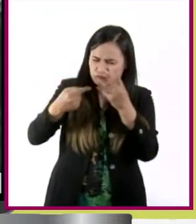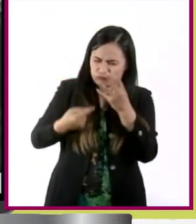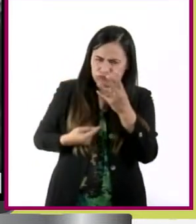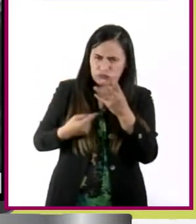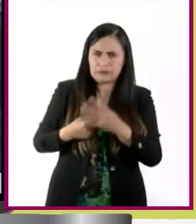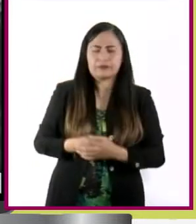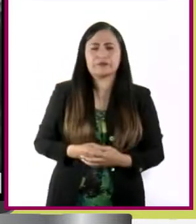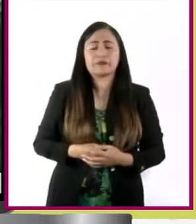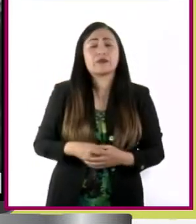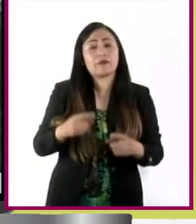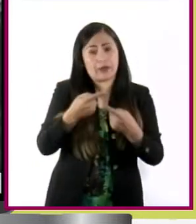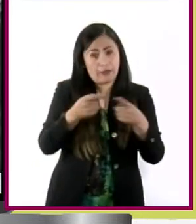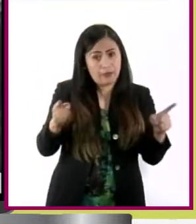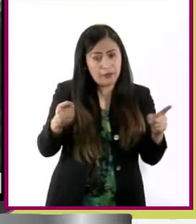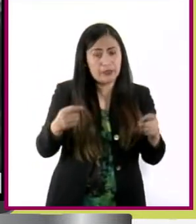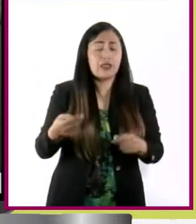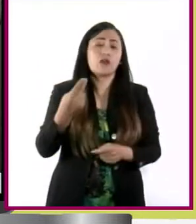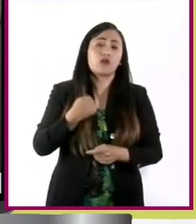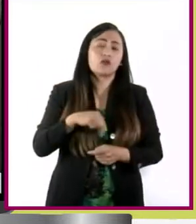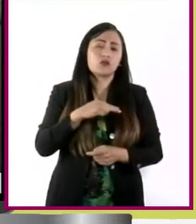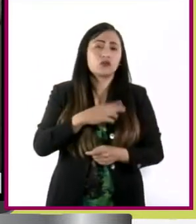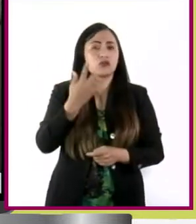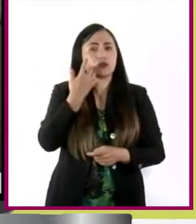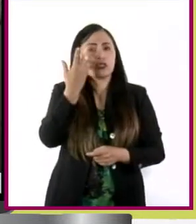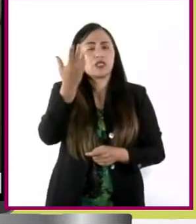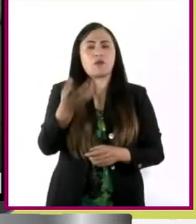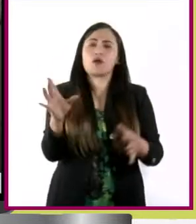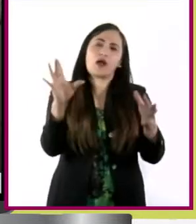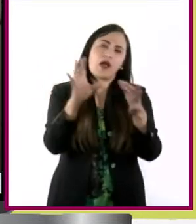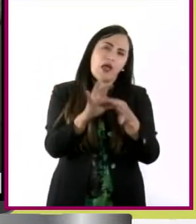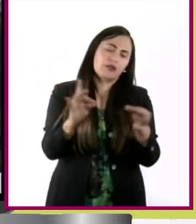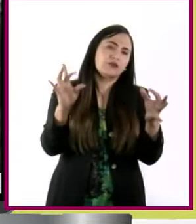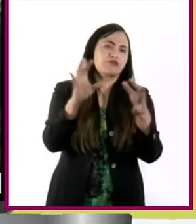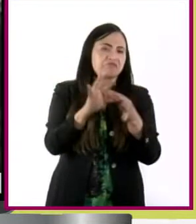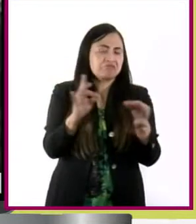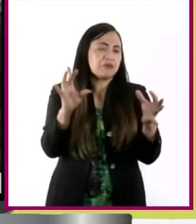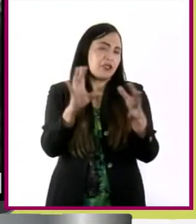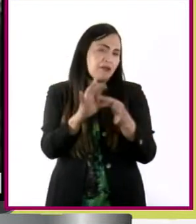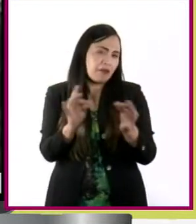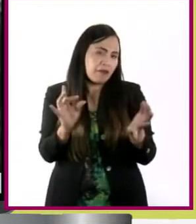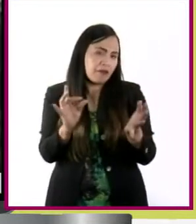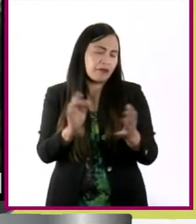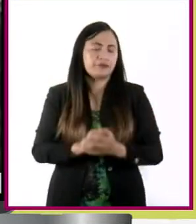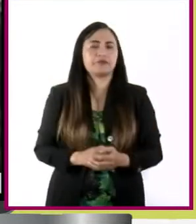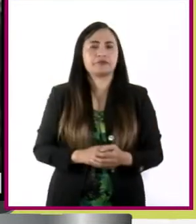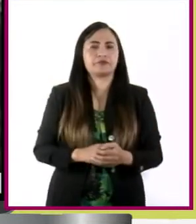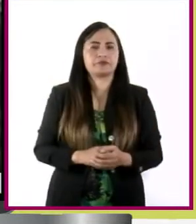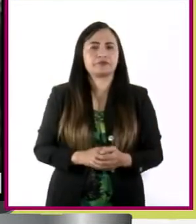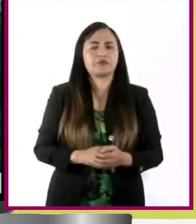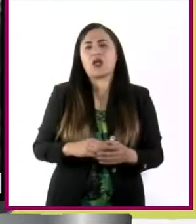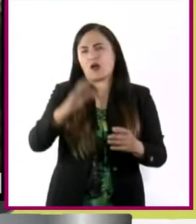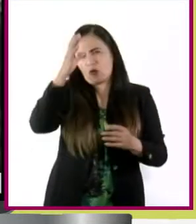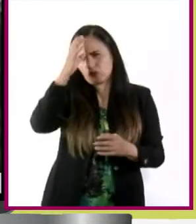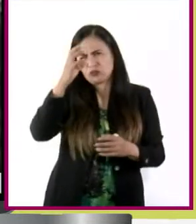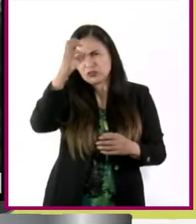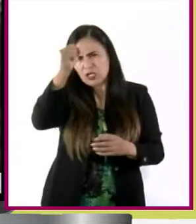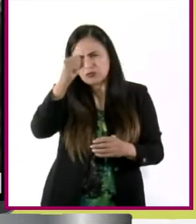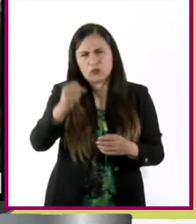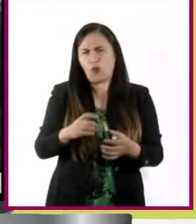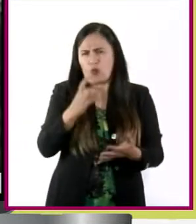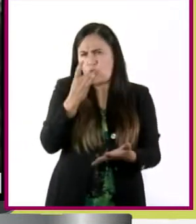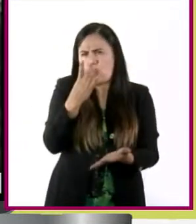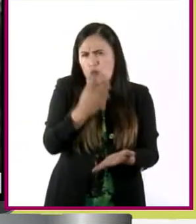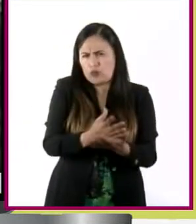que queremos hacer es explicar una serie de elementos o queremos explicar algunos conceptos, pues en realidad lo